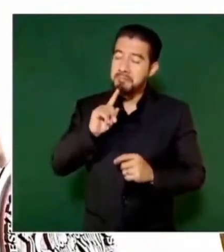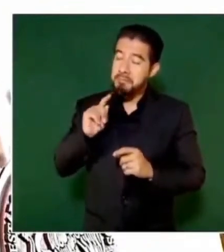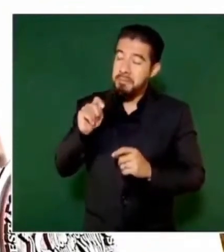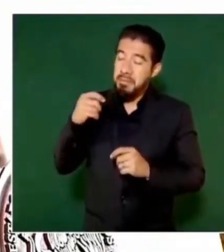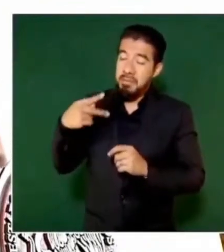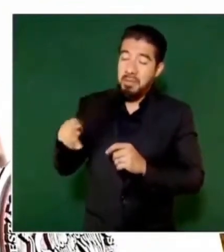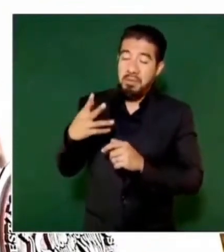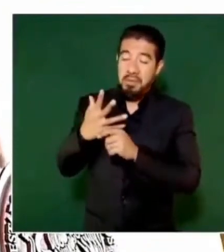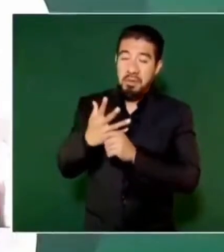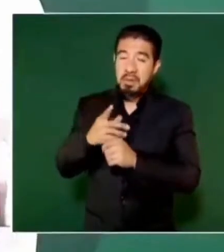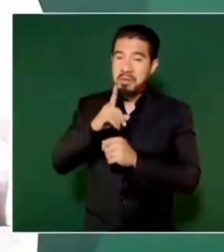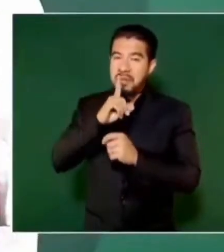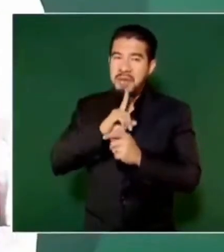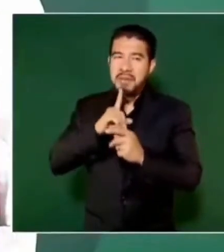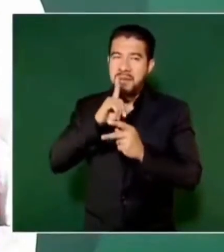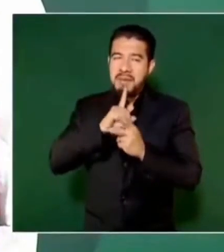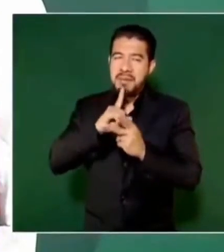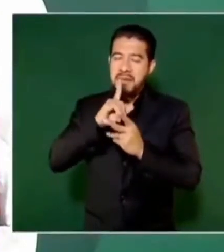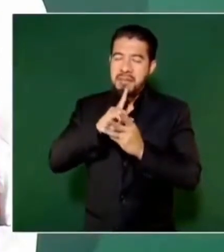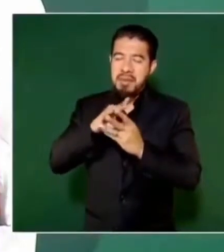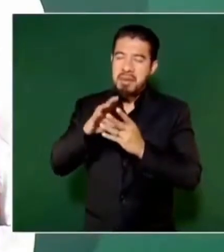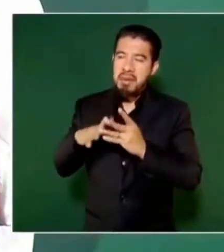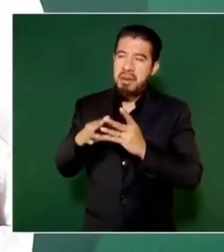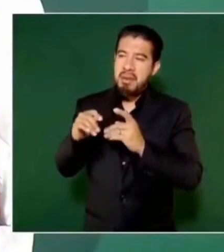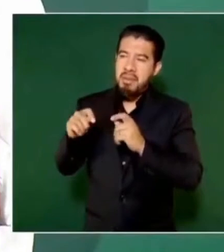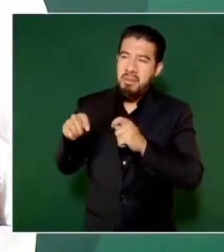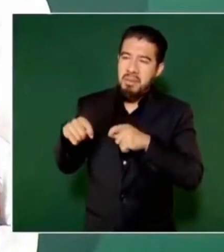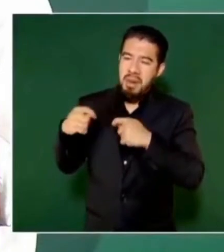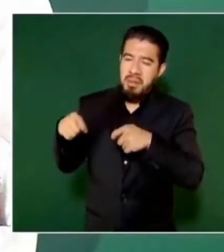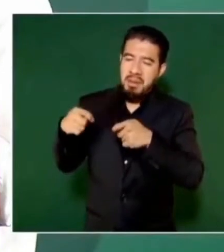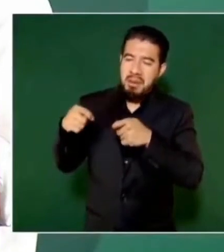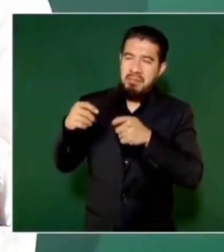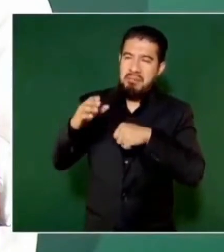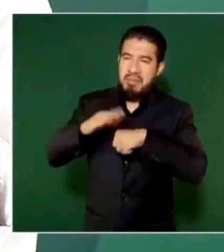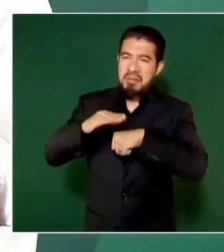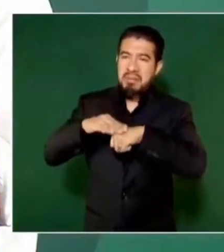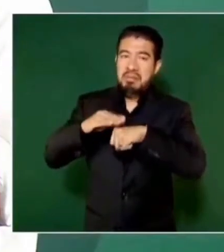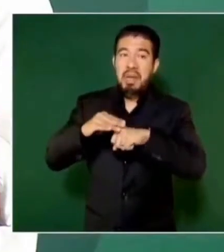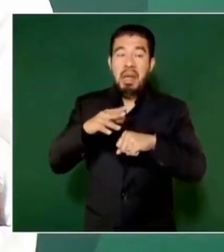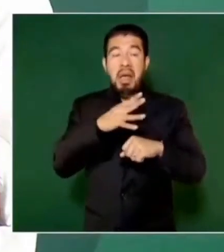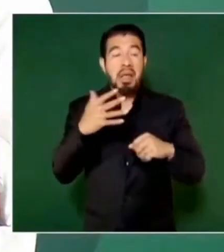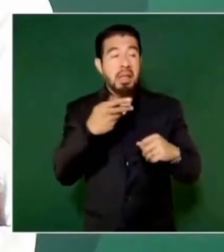verdad. Ya se usaba desde antes